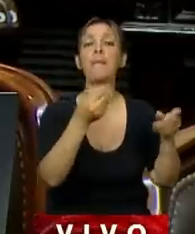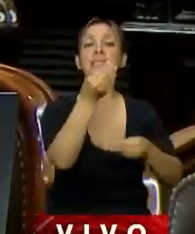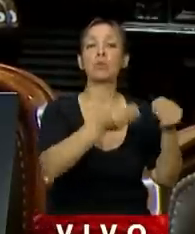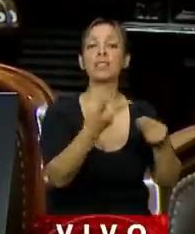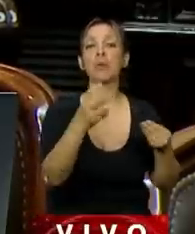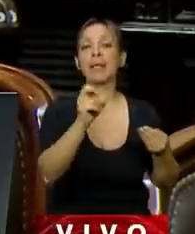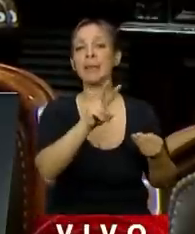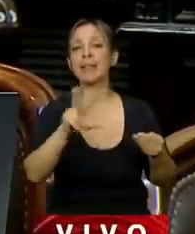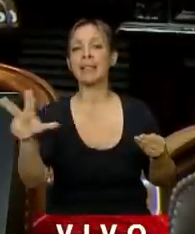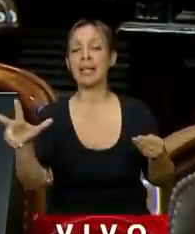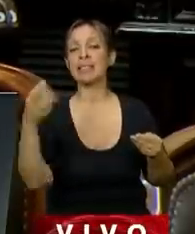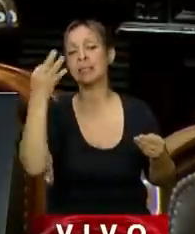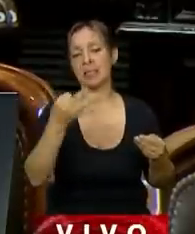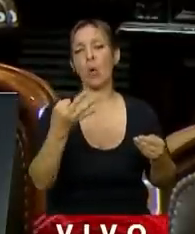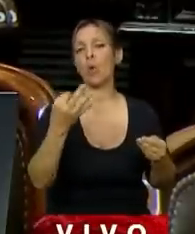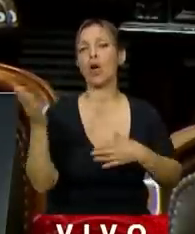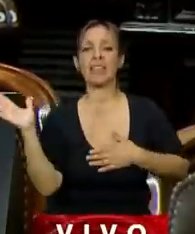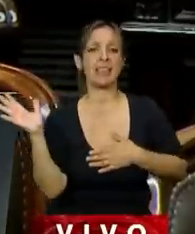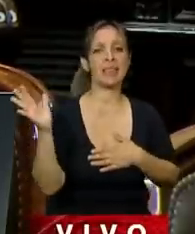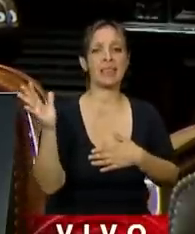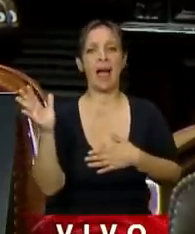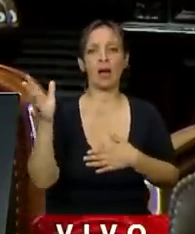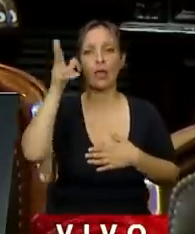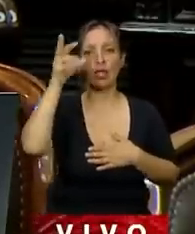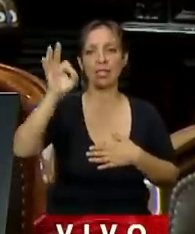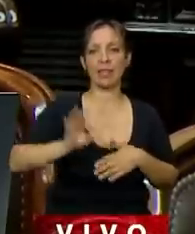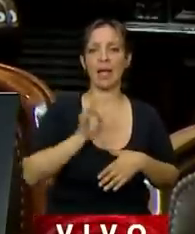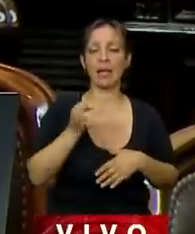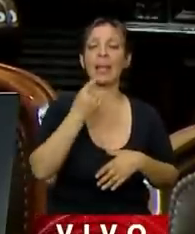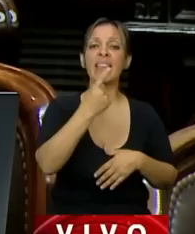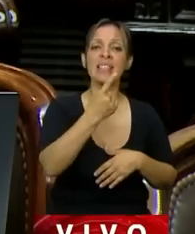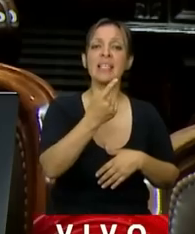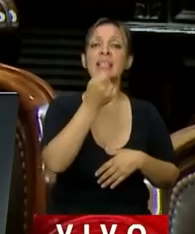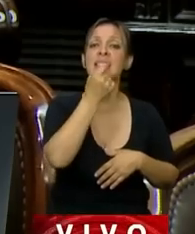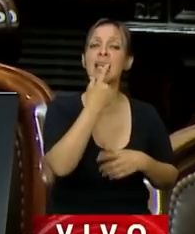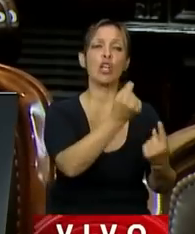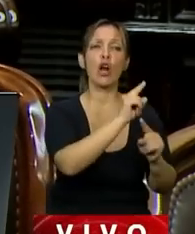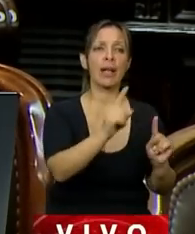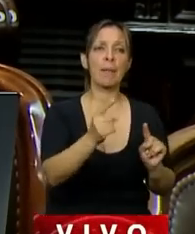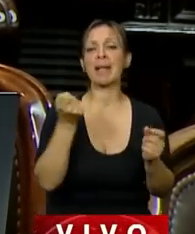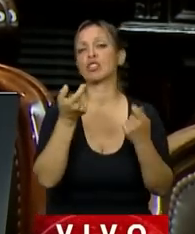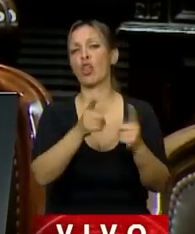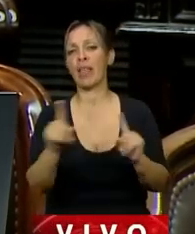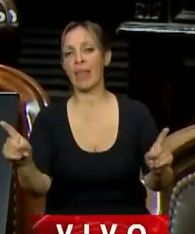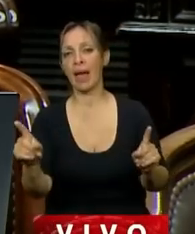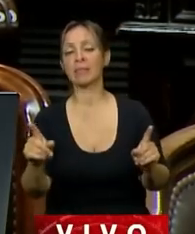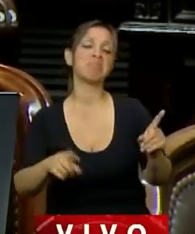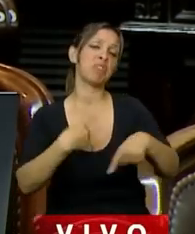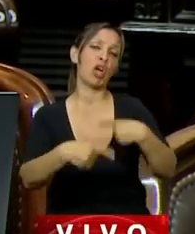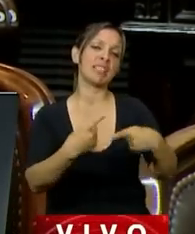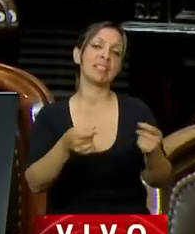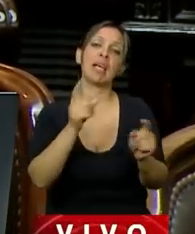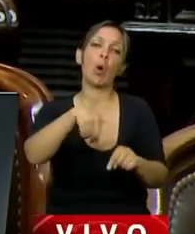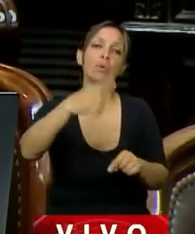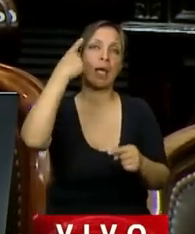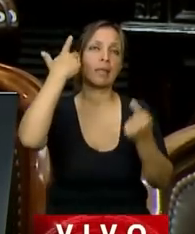sería el del tango que ya tiene más de 80 años, el que no llora no mama. Lo que sigue se los dejo a criterio de